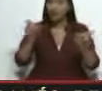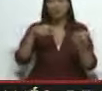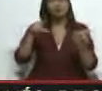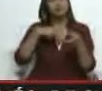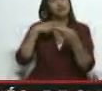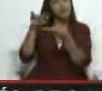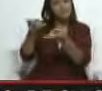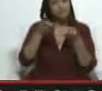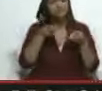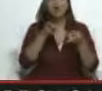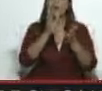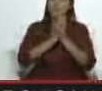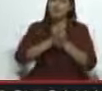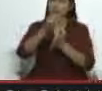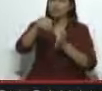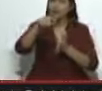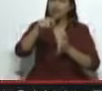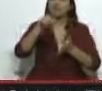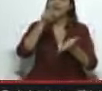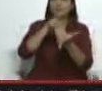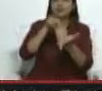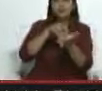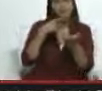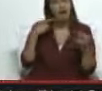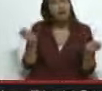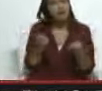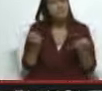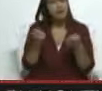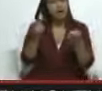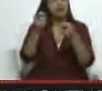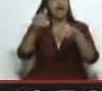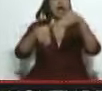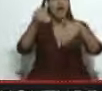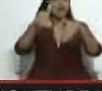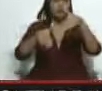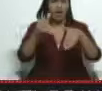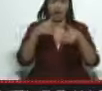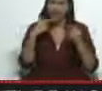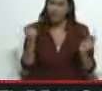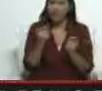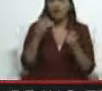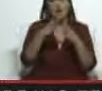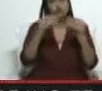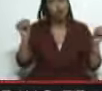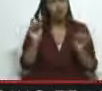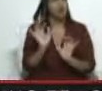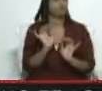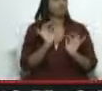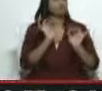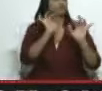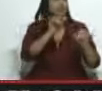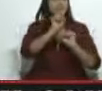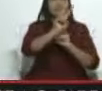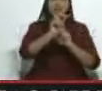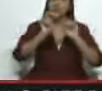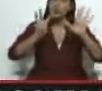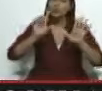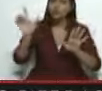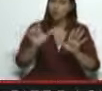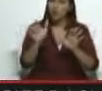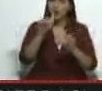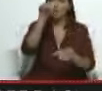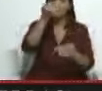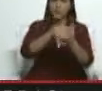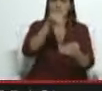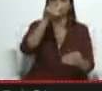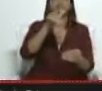participemos activamente en esta campaña electoral que votemos masivamente el 28 de Julio que eso le dará la